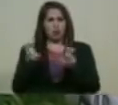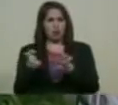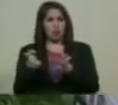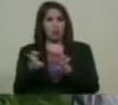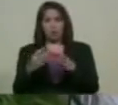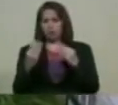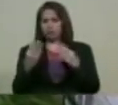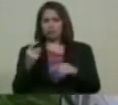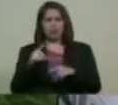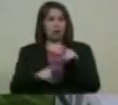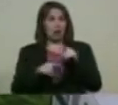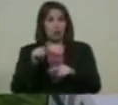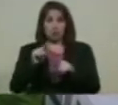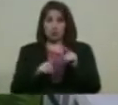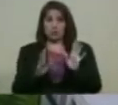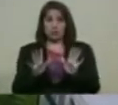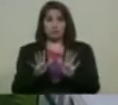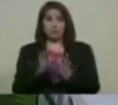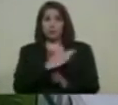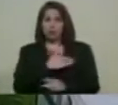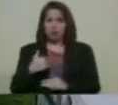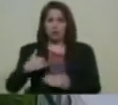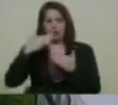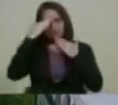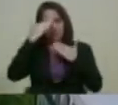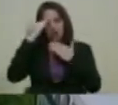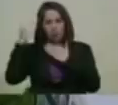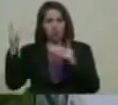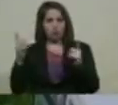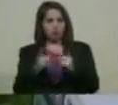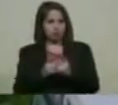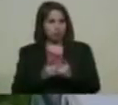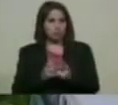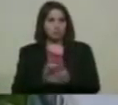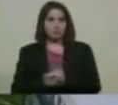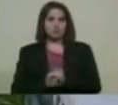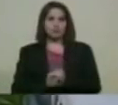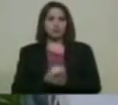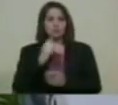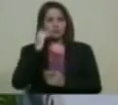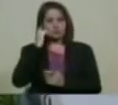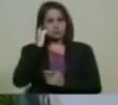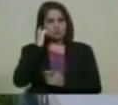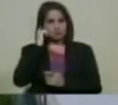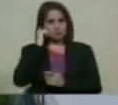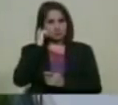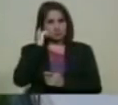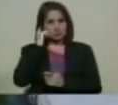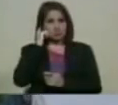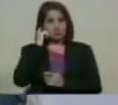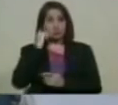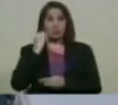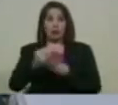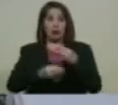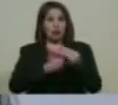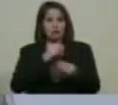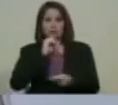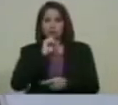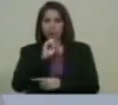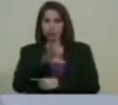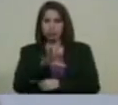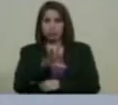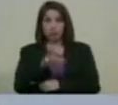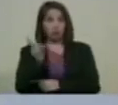muchas cosas, pero yo quería darles un saludo y un poco hacer este marco. No